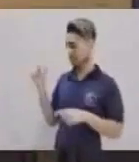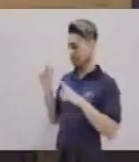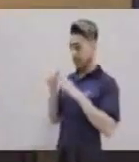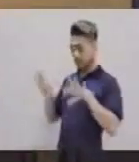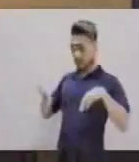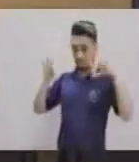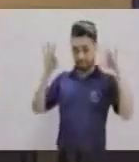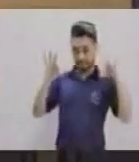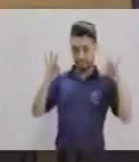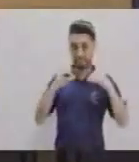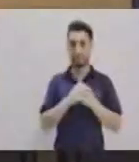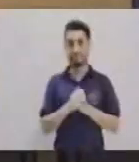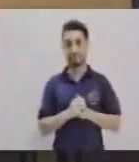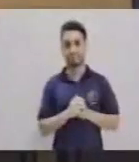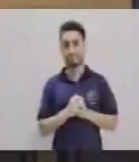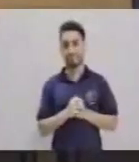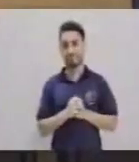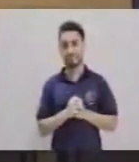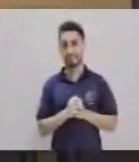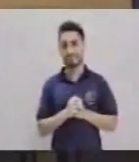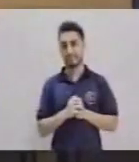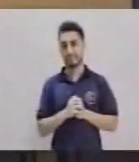Pajata. Gracias.